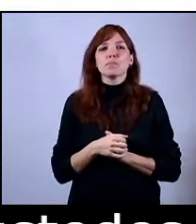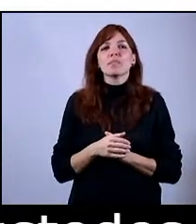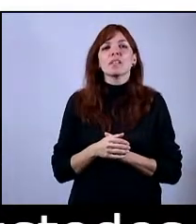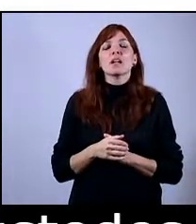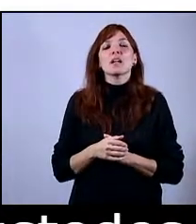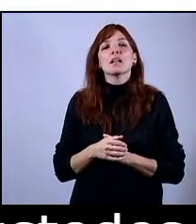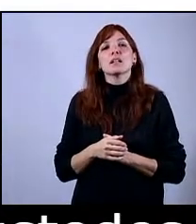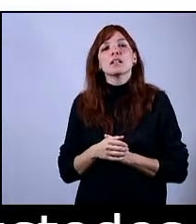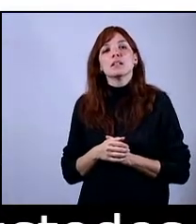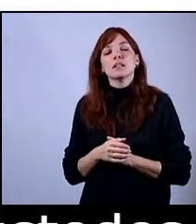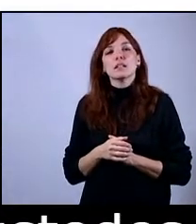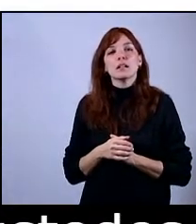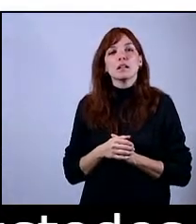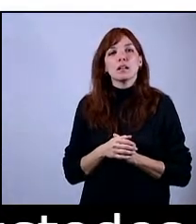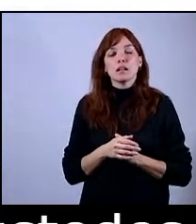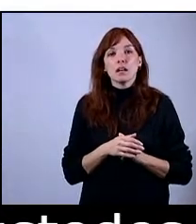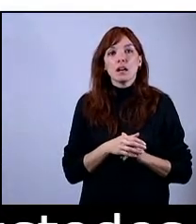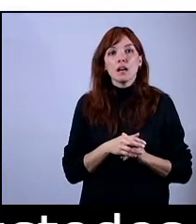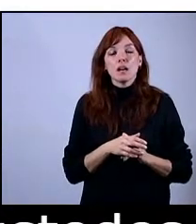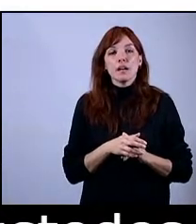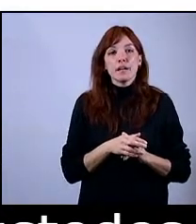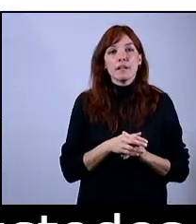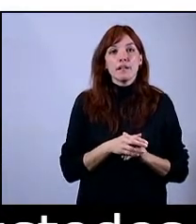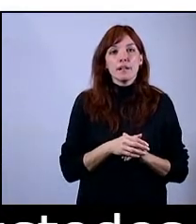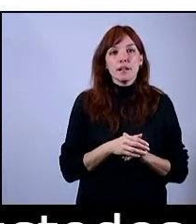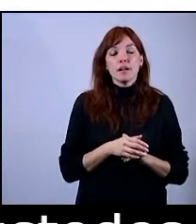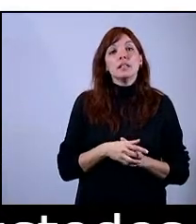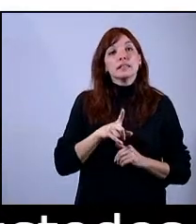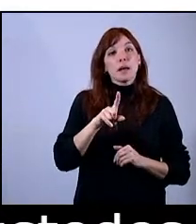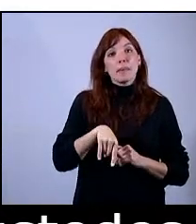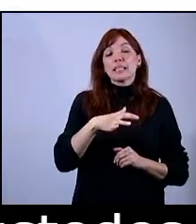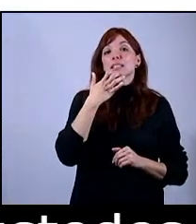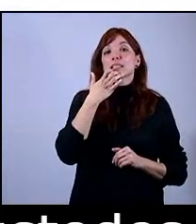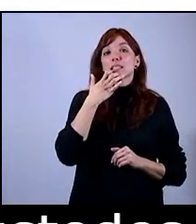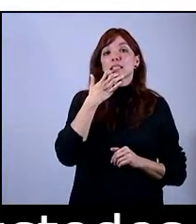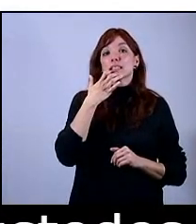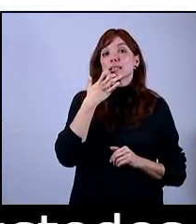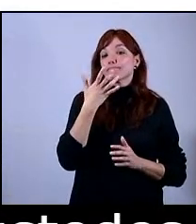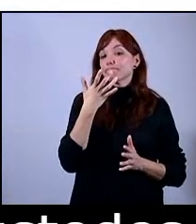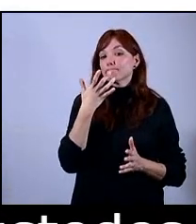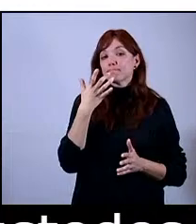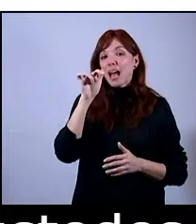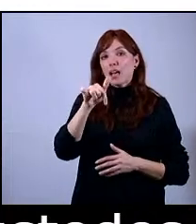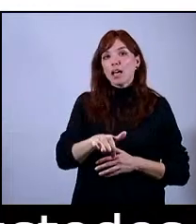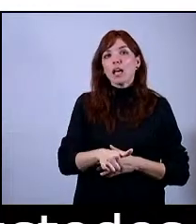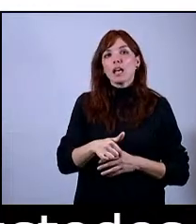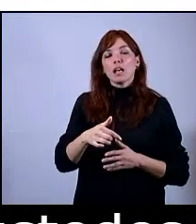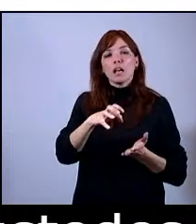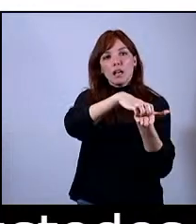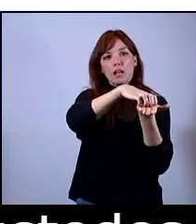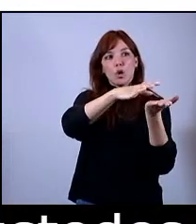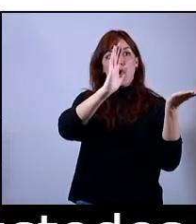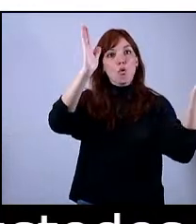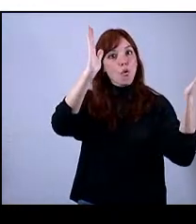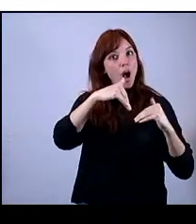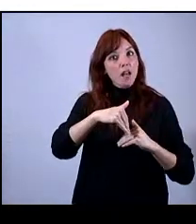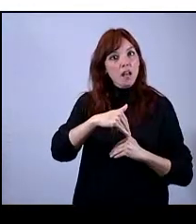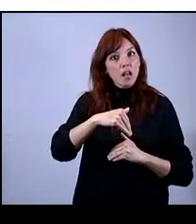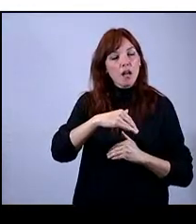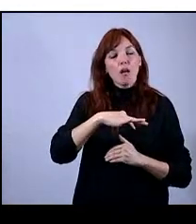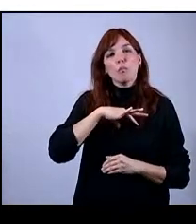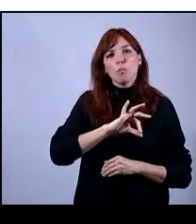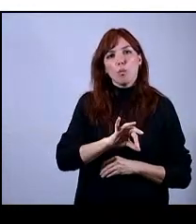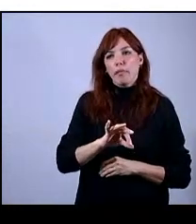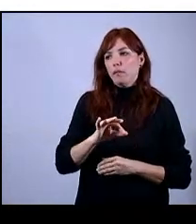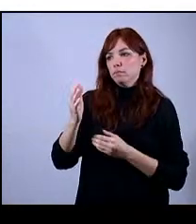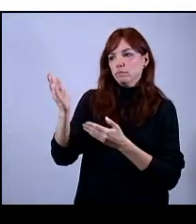la posibilidad de que si no existe aquí un concesionario, pues pueda